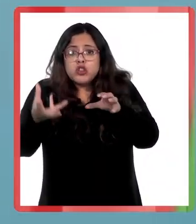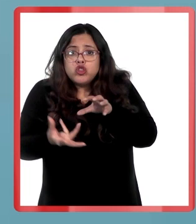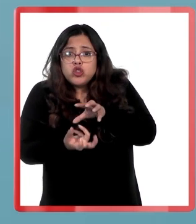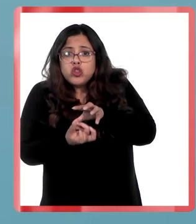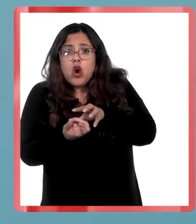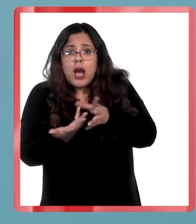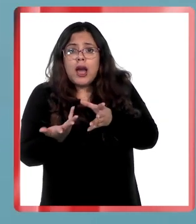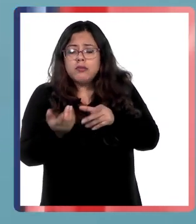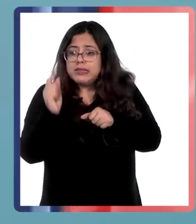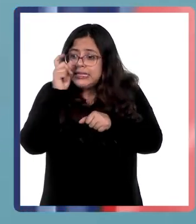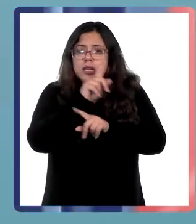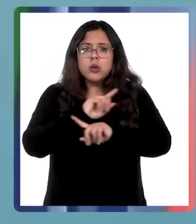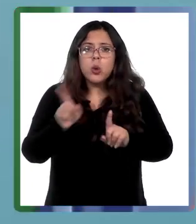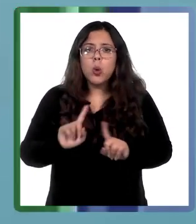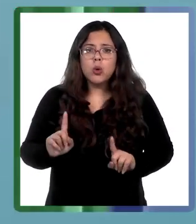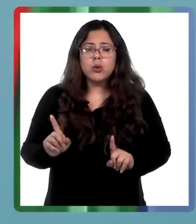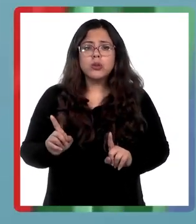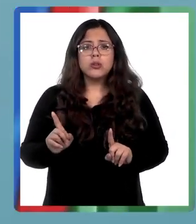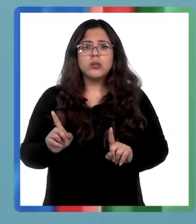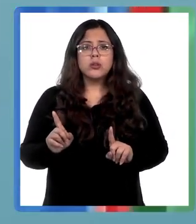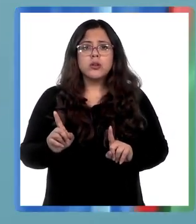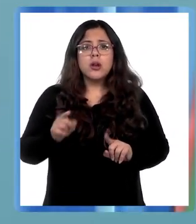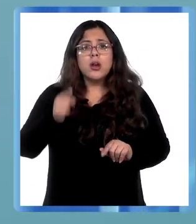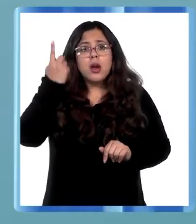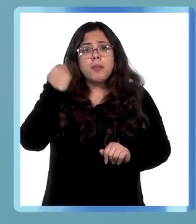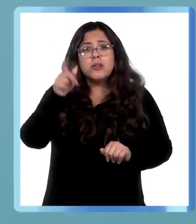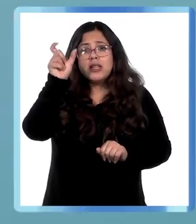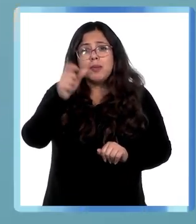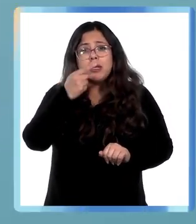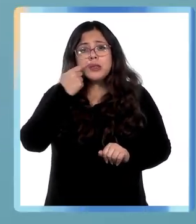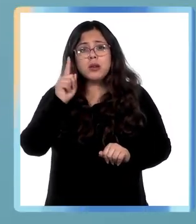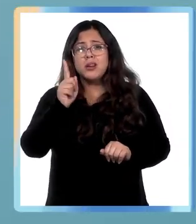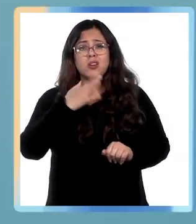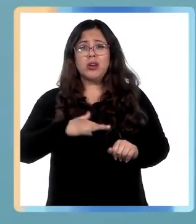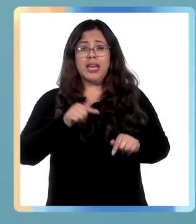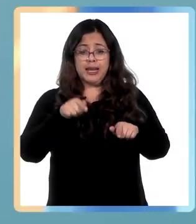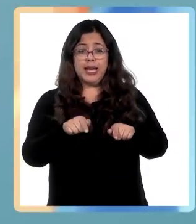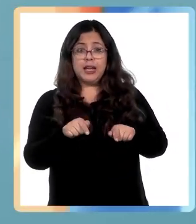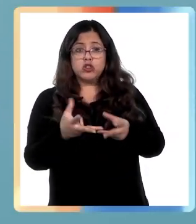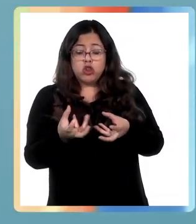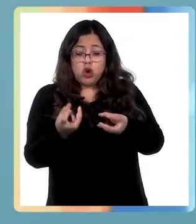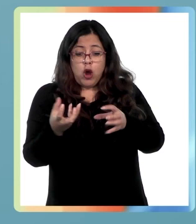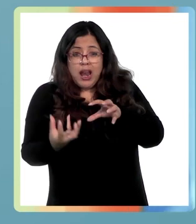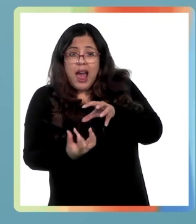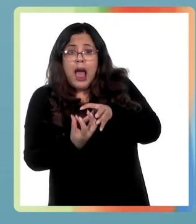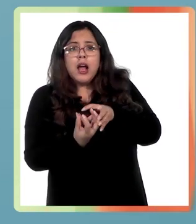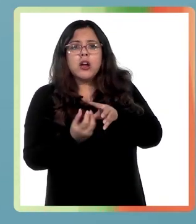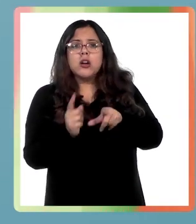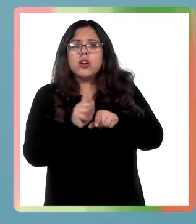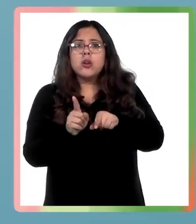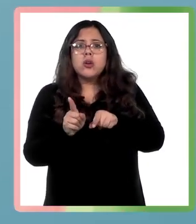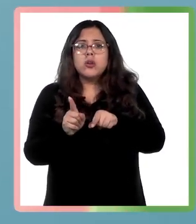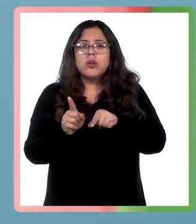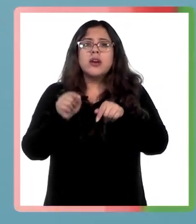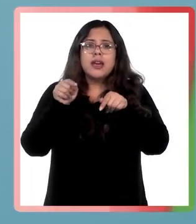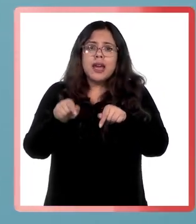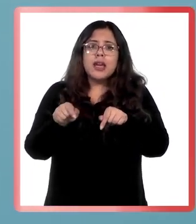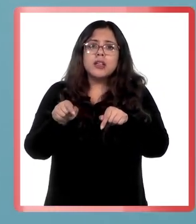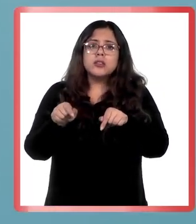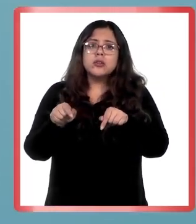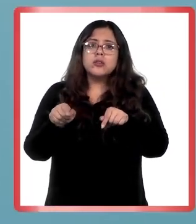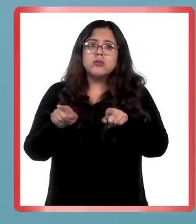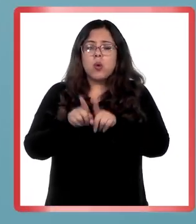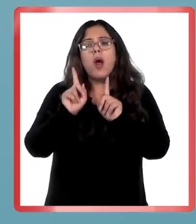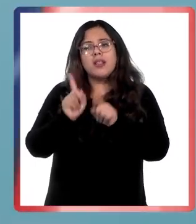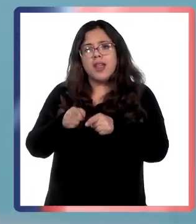de difícil o de complicado. Pero si el hombre incluso no quiere un tacto rectal, eso no excluye que